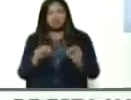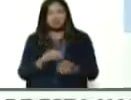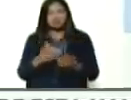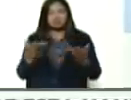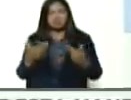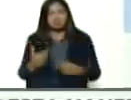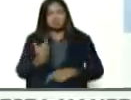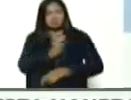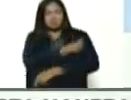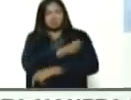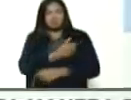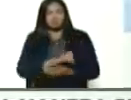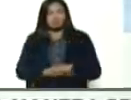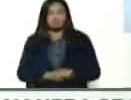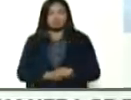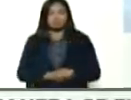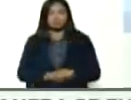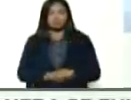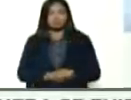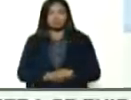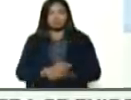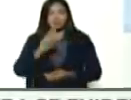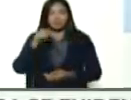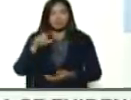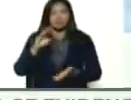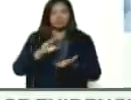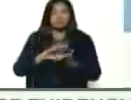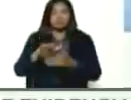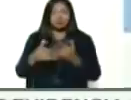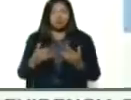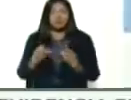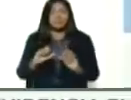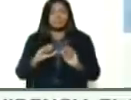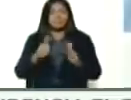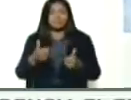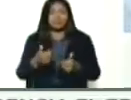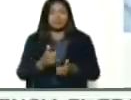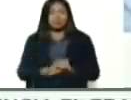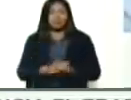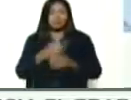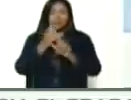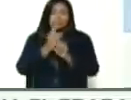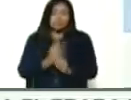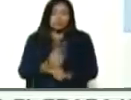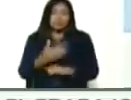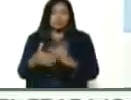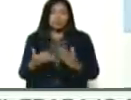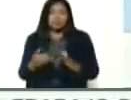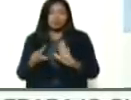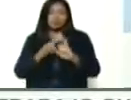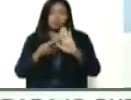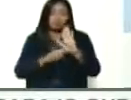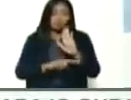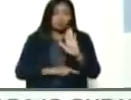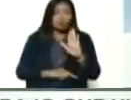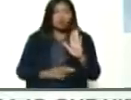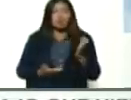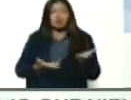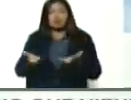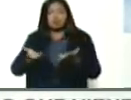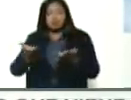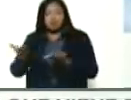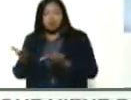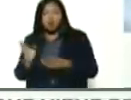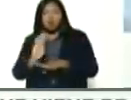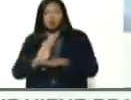recibir su vacuna además de este centro de entrada tenemos una área inicial de espera donde se cumple la medida de bioseguridad con